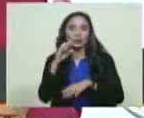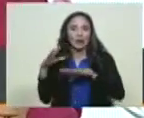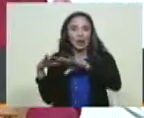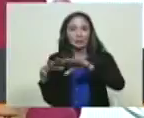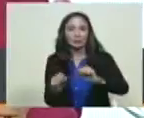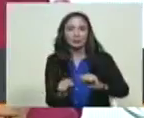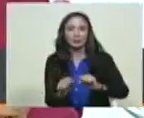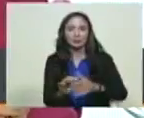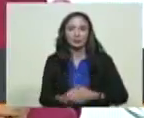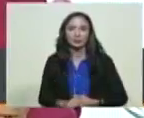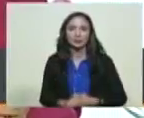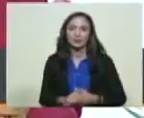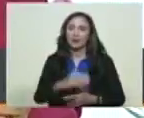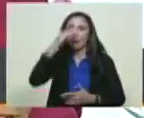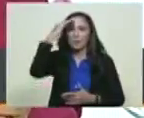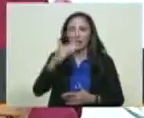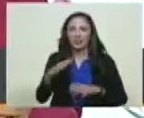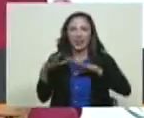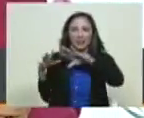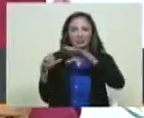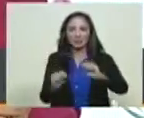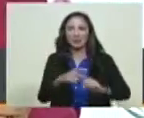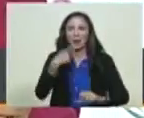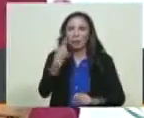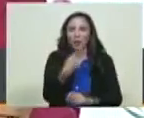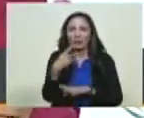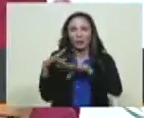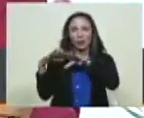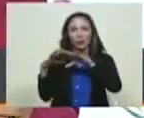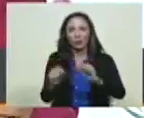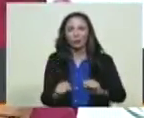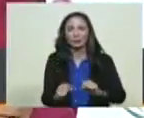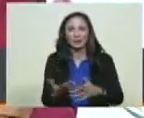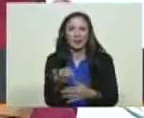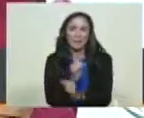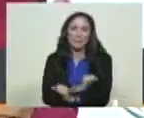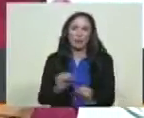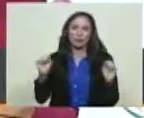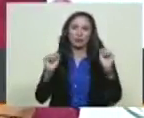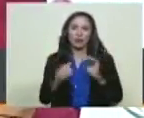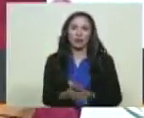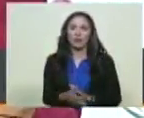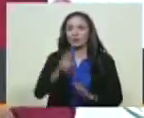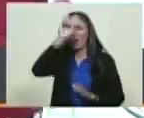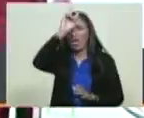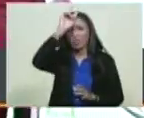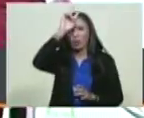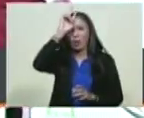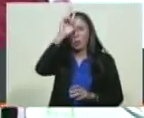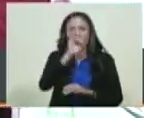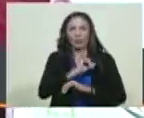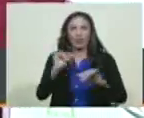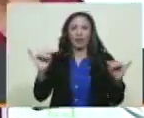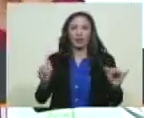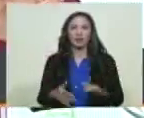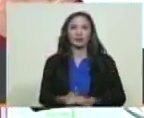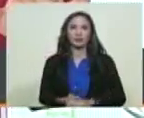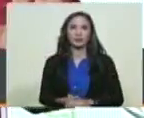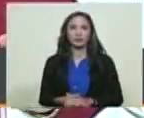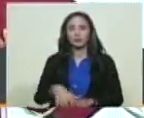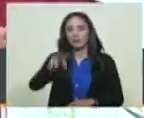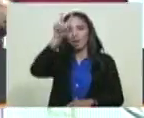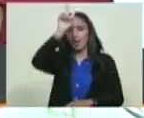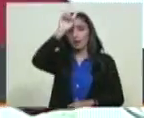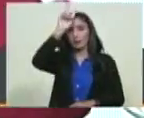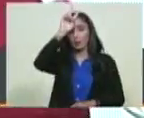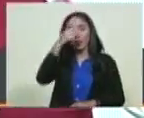por la vía militar política y también es una pretensión estúpida stupid y